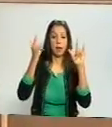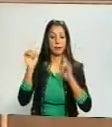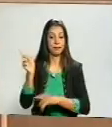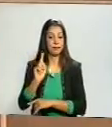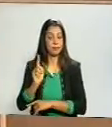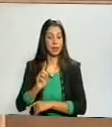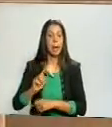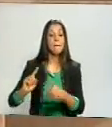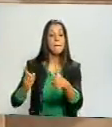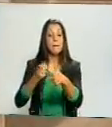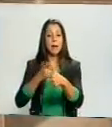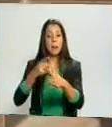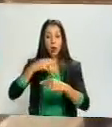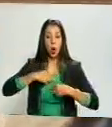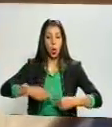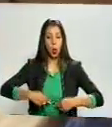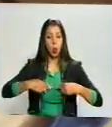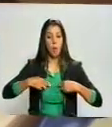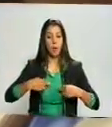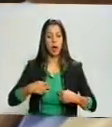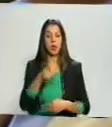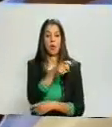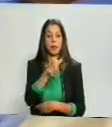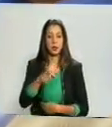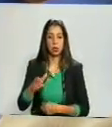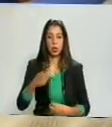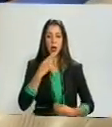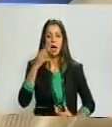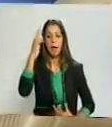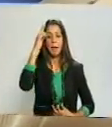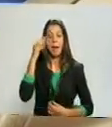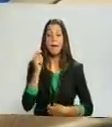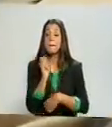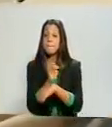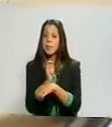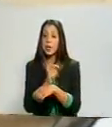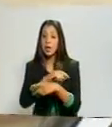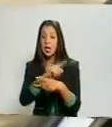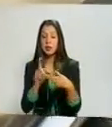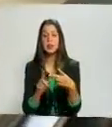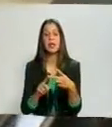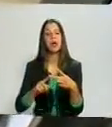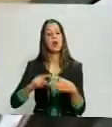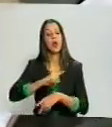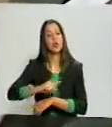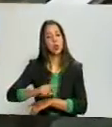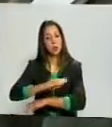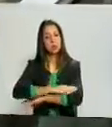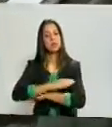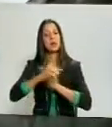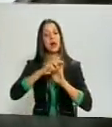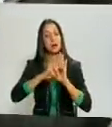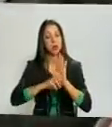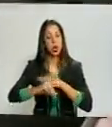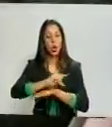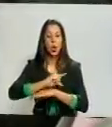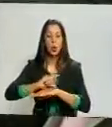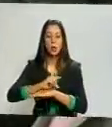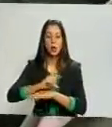está el ser humano, primero está la madre tierra que la minería. Eso es una regla de nuestro gobierno bolivariano.